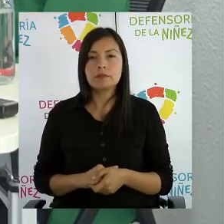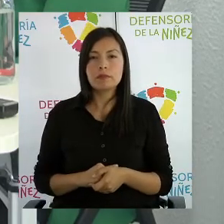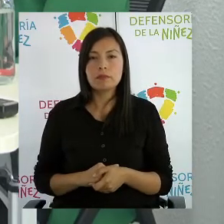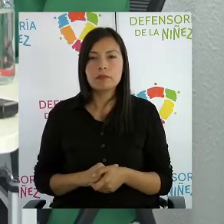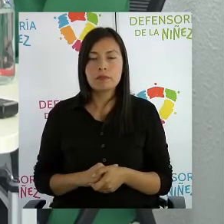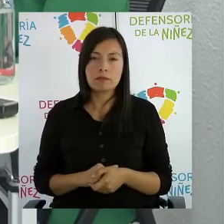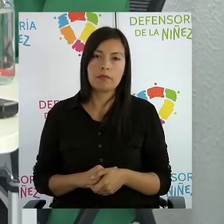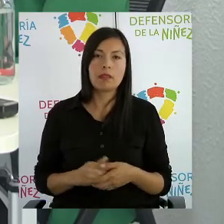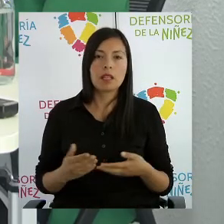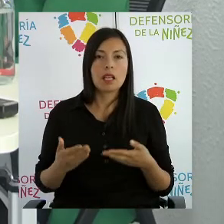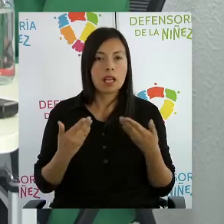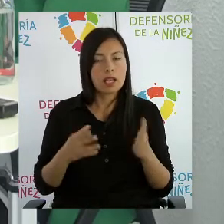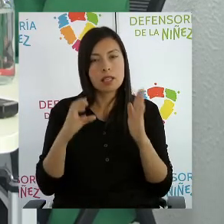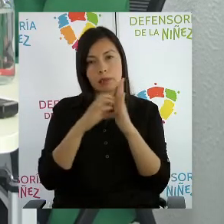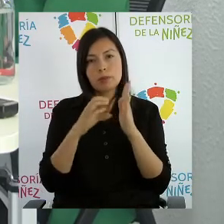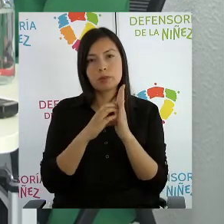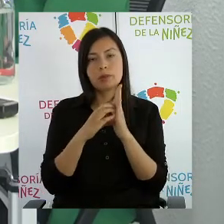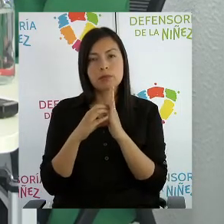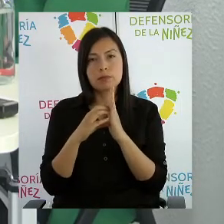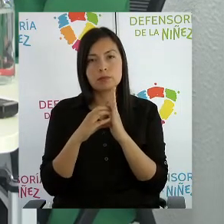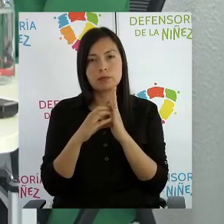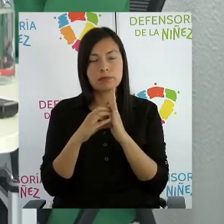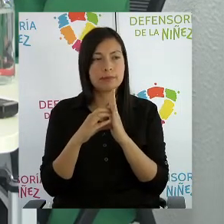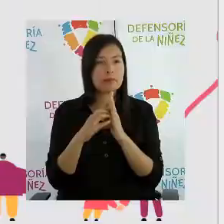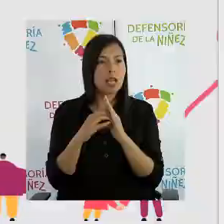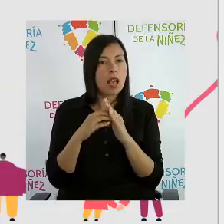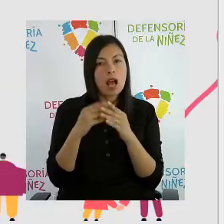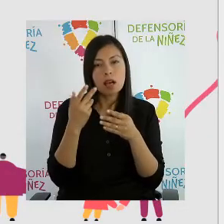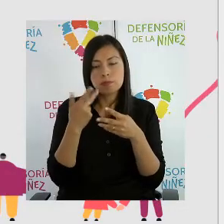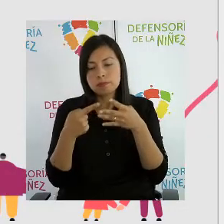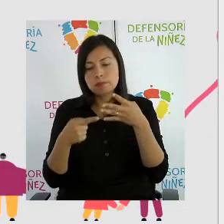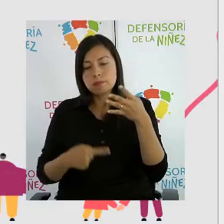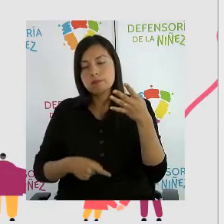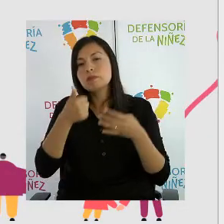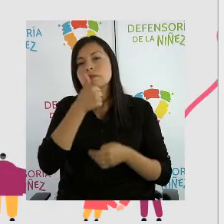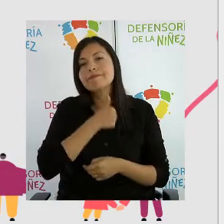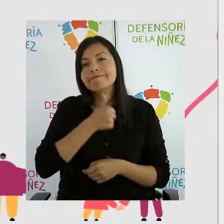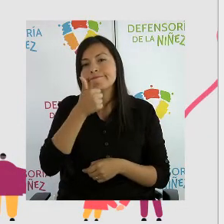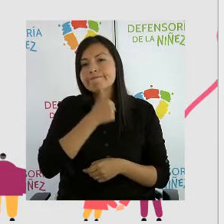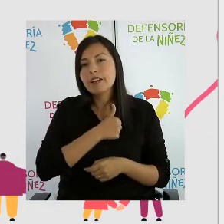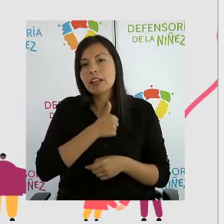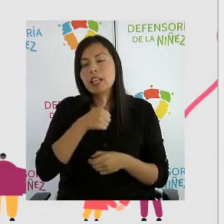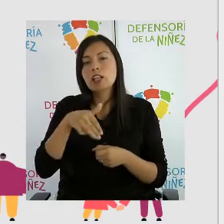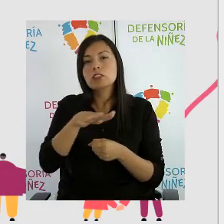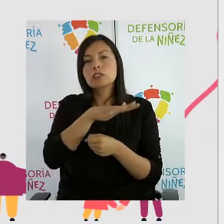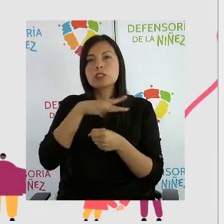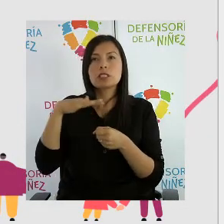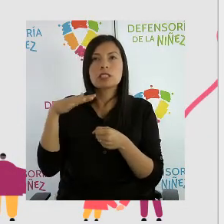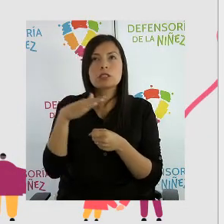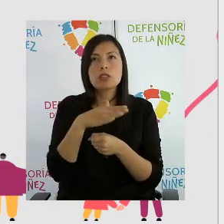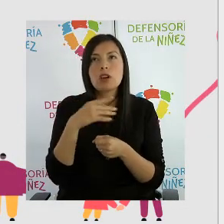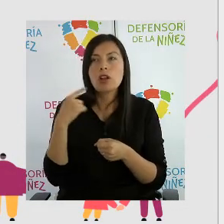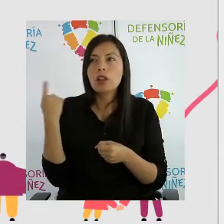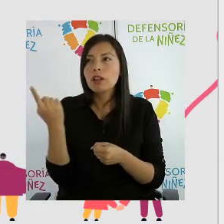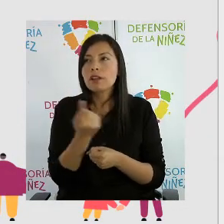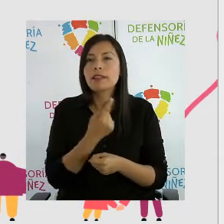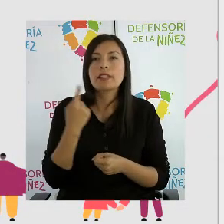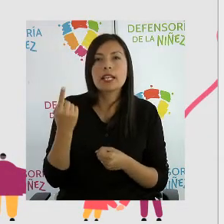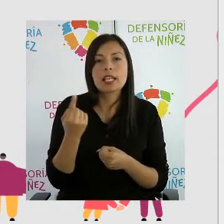y se desarrolla en este capítulo son particulares falencias que se develaron en el contexto del trabajo de la Defensoría de la